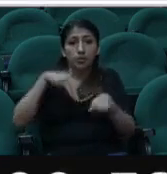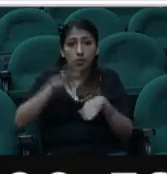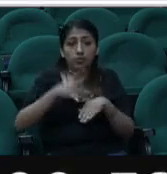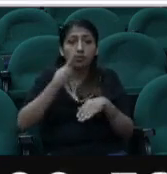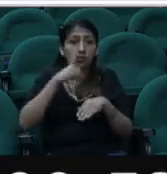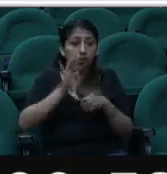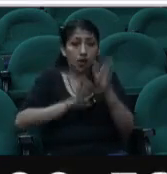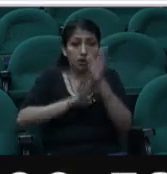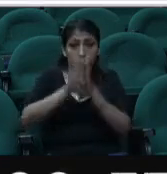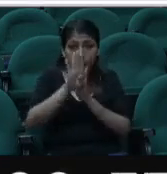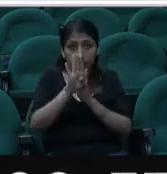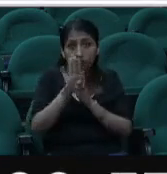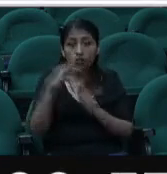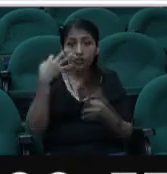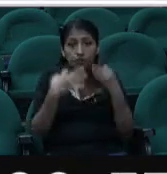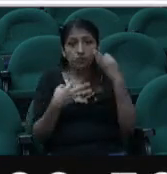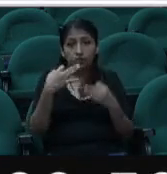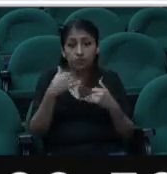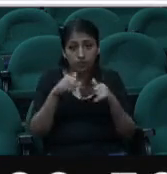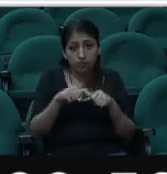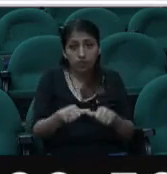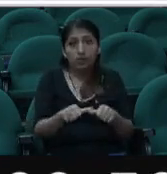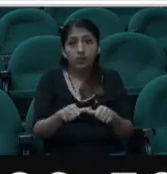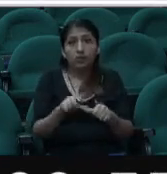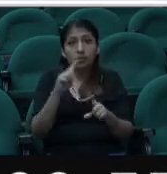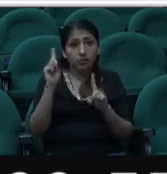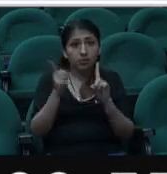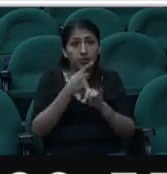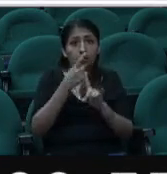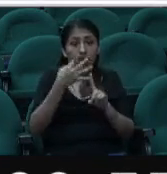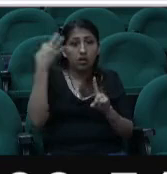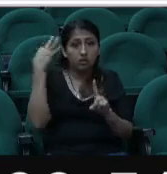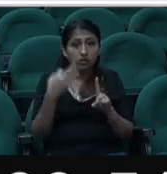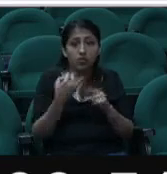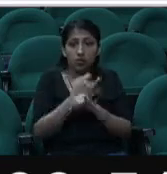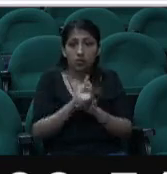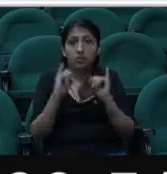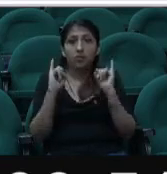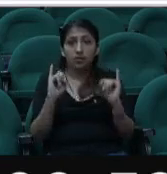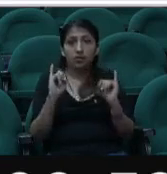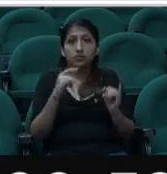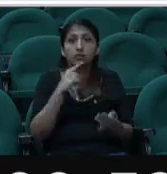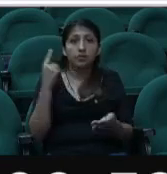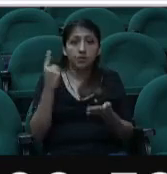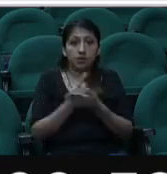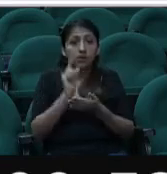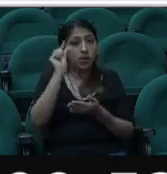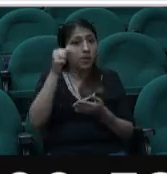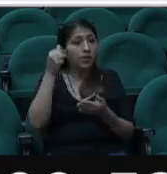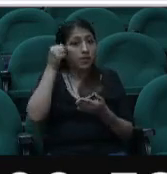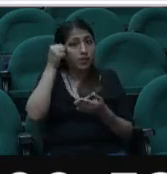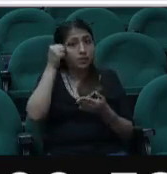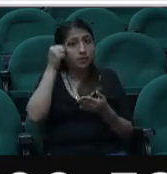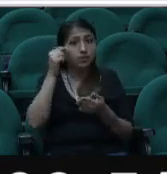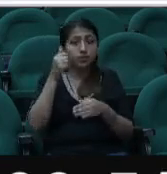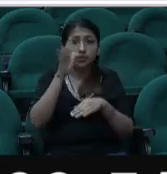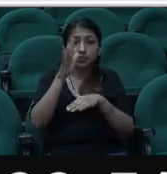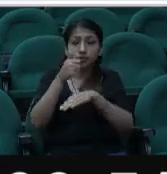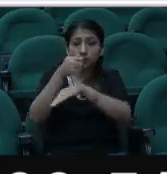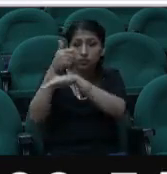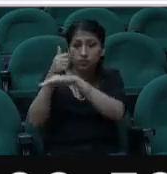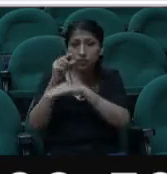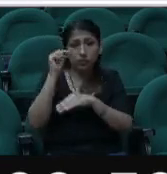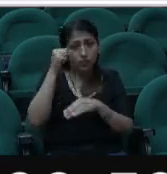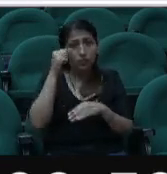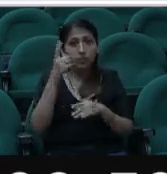para impulsar una fiscalización permanente es en primer lugar asegurar es verdad que los gobiernos autónomos descentralizados en